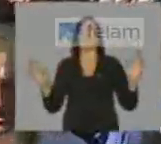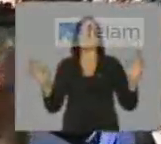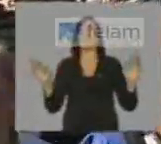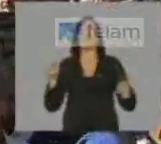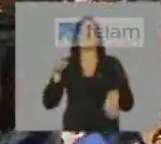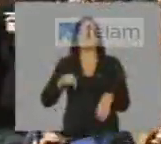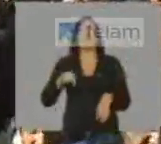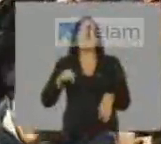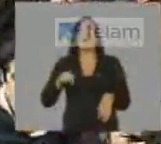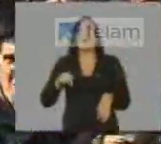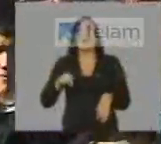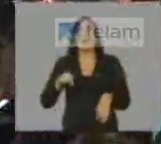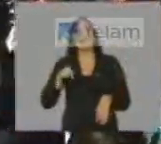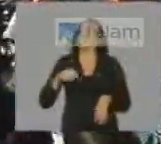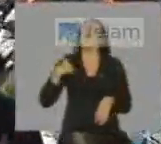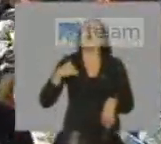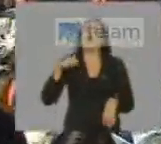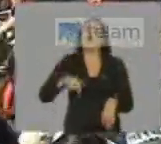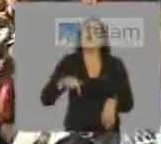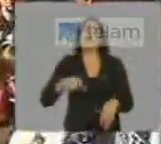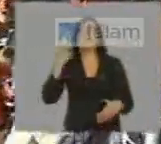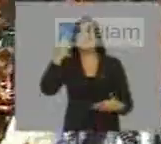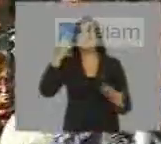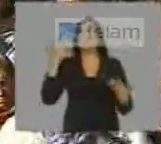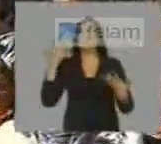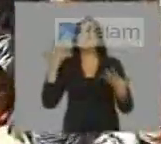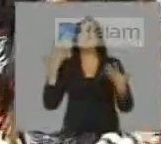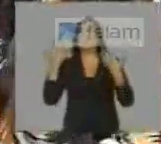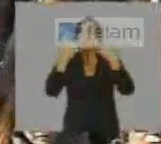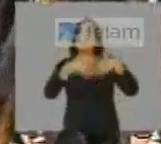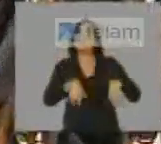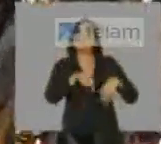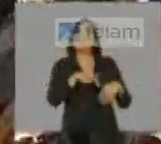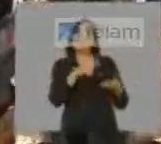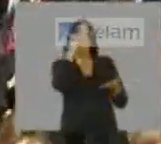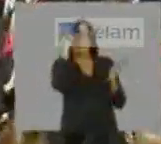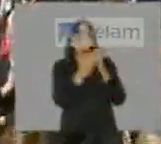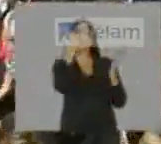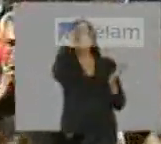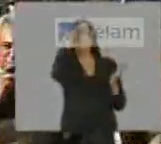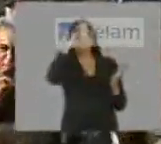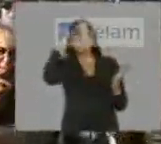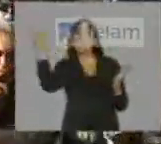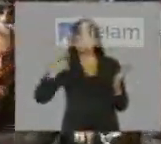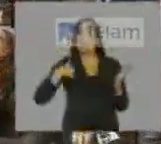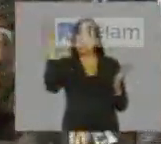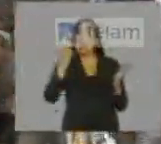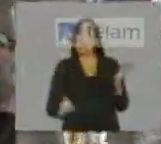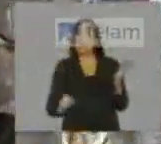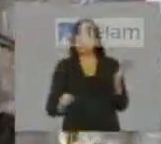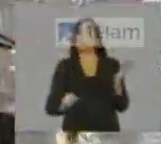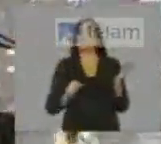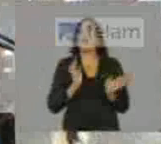República Argentina, contrariando a todo el sistema constitucional argentino, un derecho de